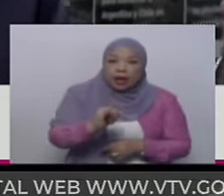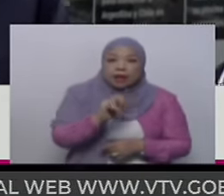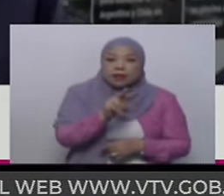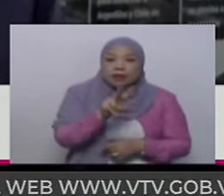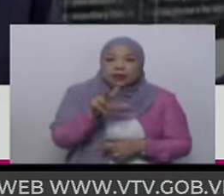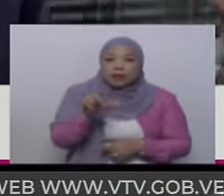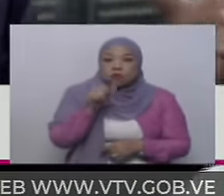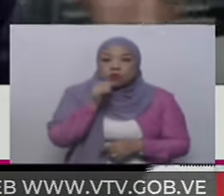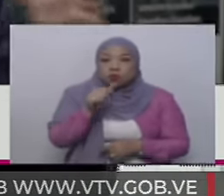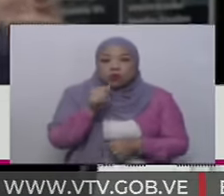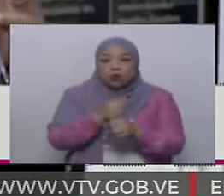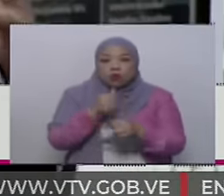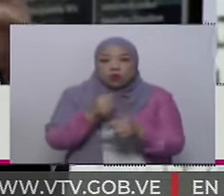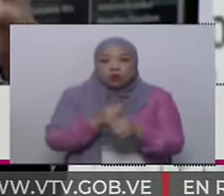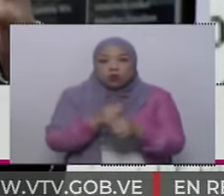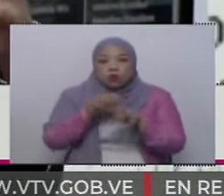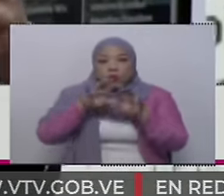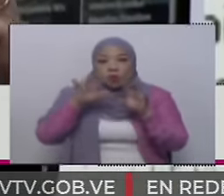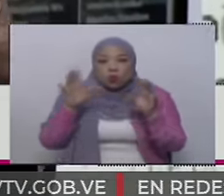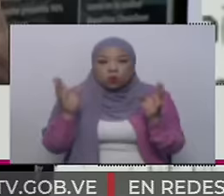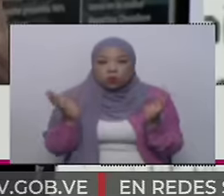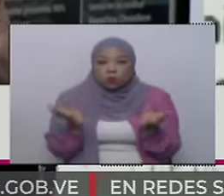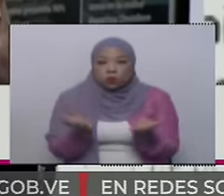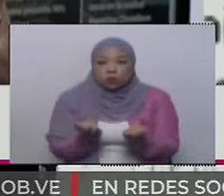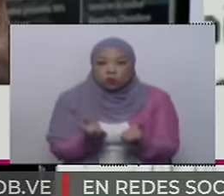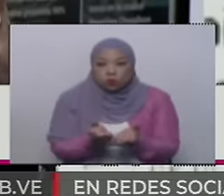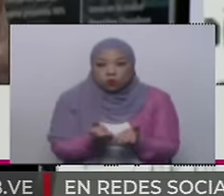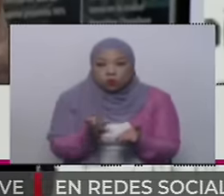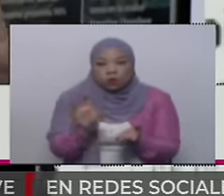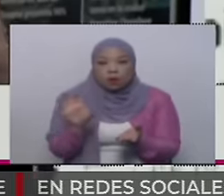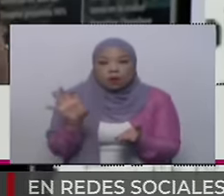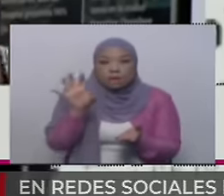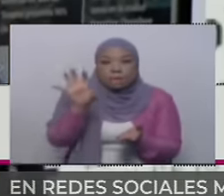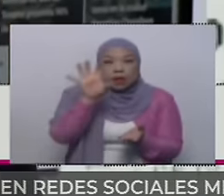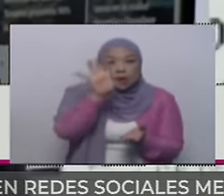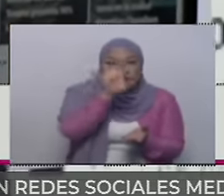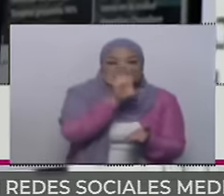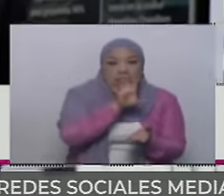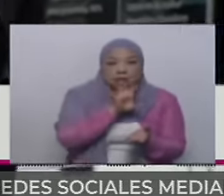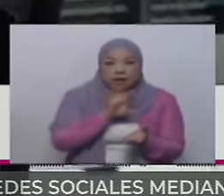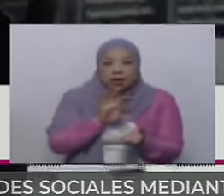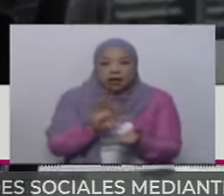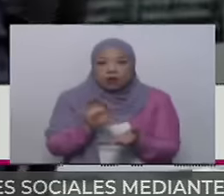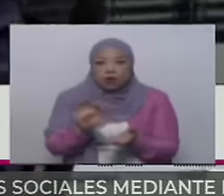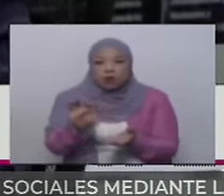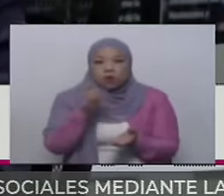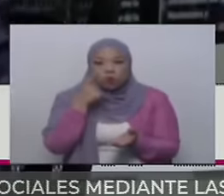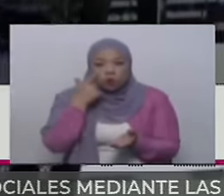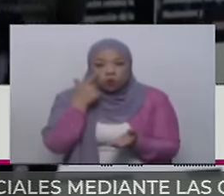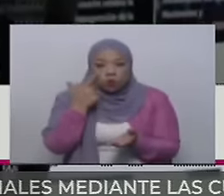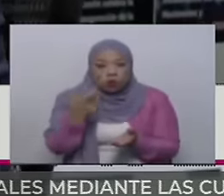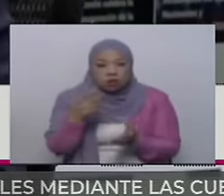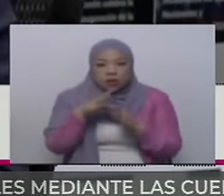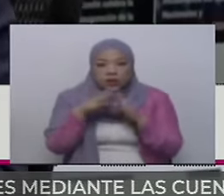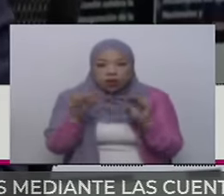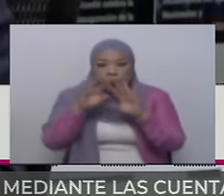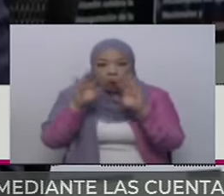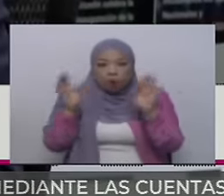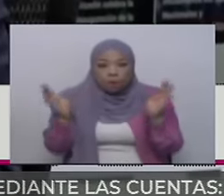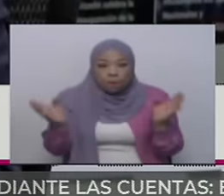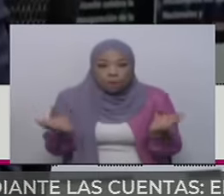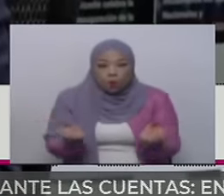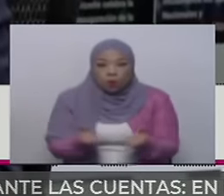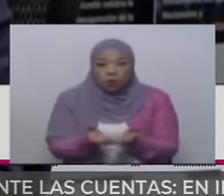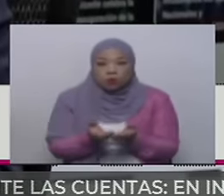si trajeran la bolita esta que es un mapamundi, que da vuelta, Tú agarras el mapamundi